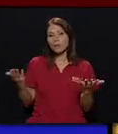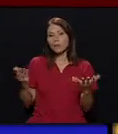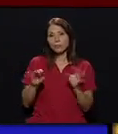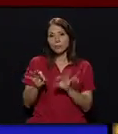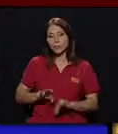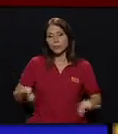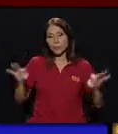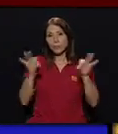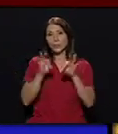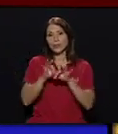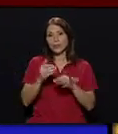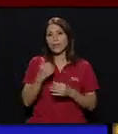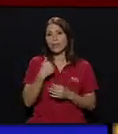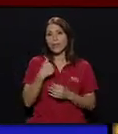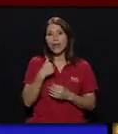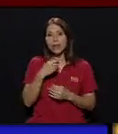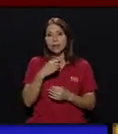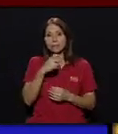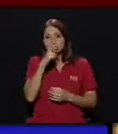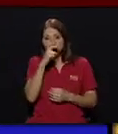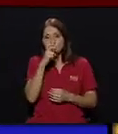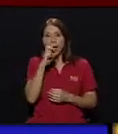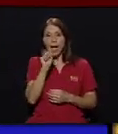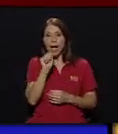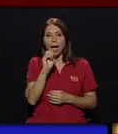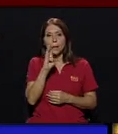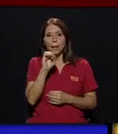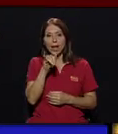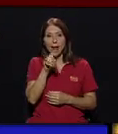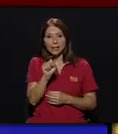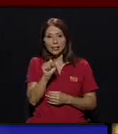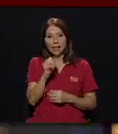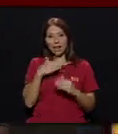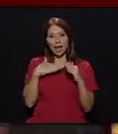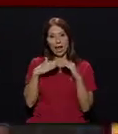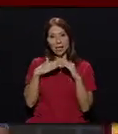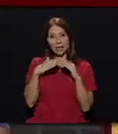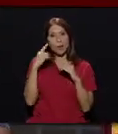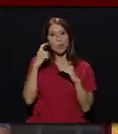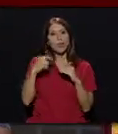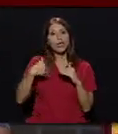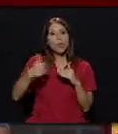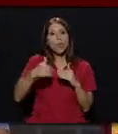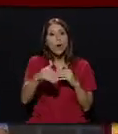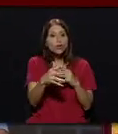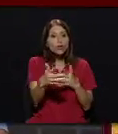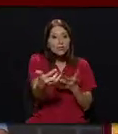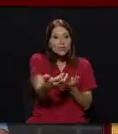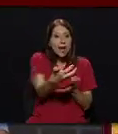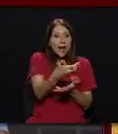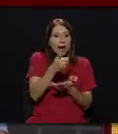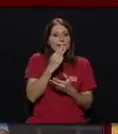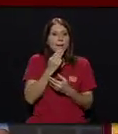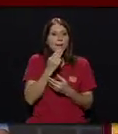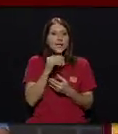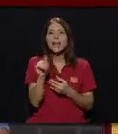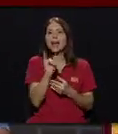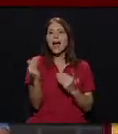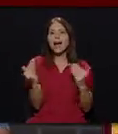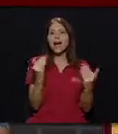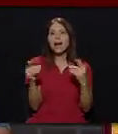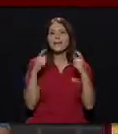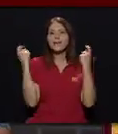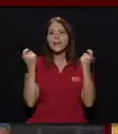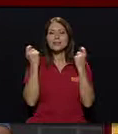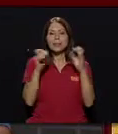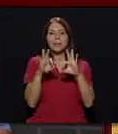era algo muy importante el tener las abejas en la casa, porque se generaba, digamos, cuando se sacaba miel era una fiesta familiar,